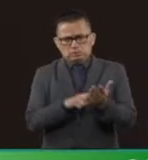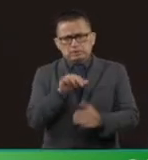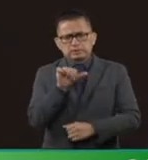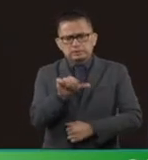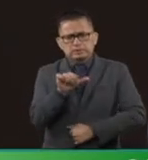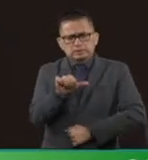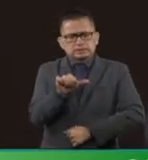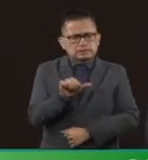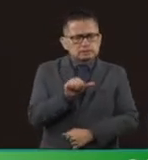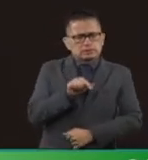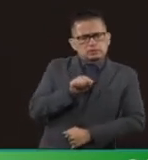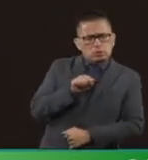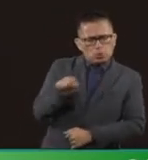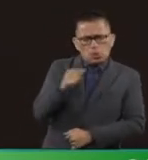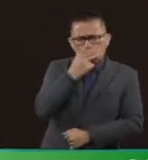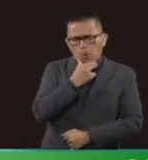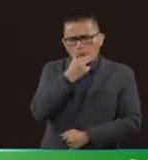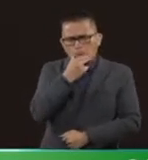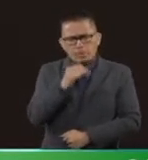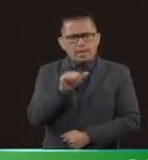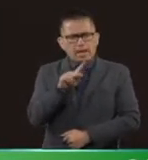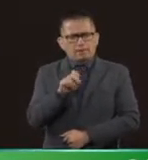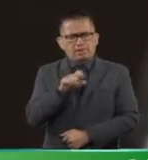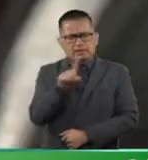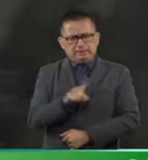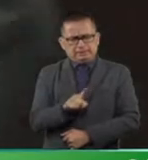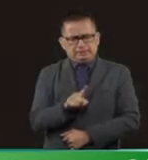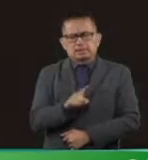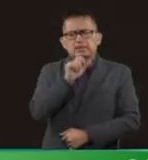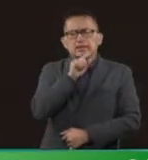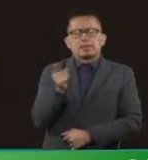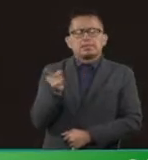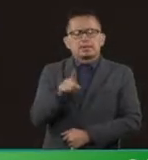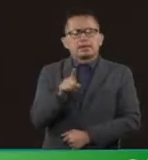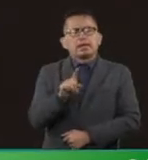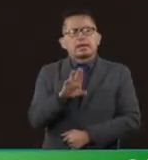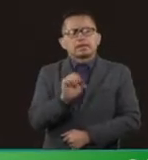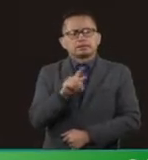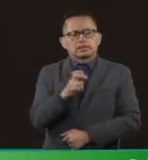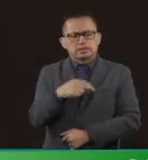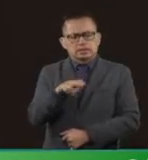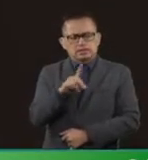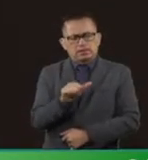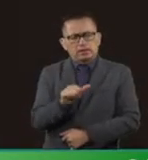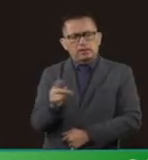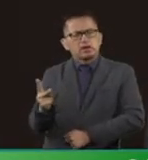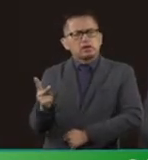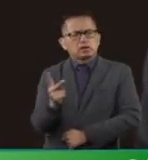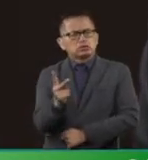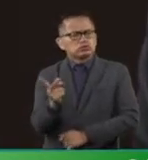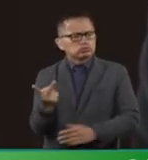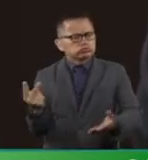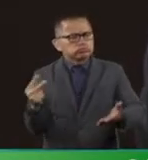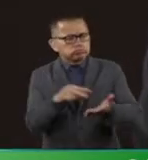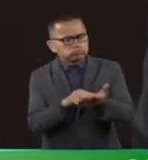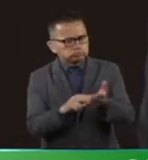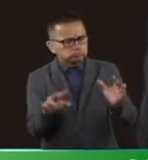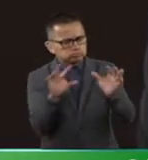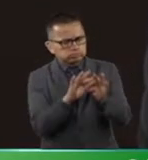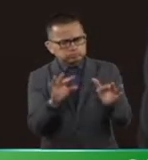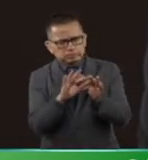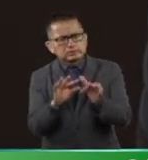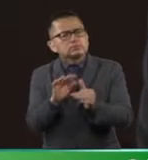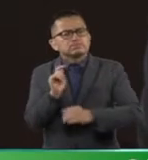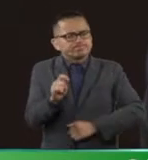Jorge Álvarez Máynez y Clemente Castañeda en esta tribuna plantearon la necesidad de una visión de